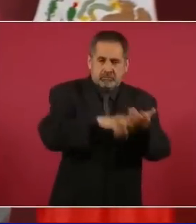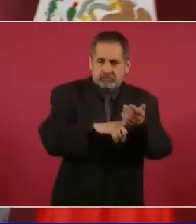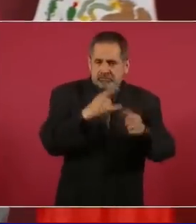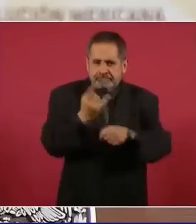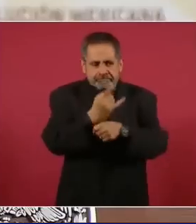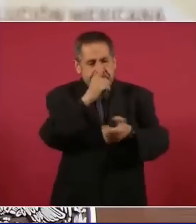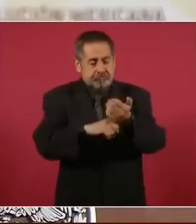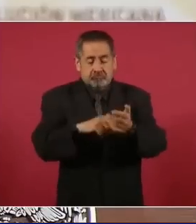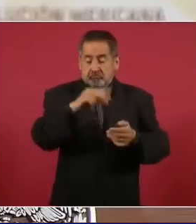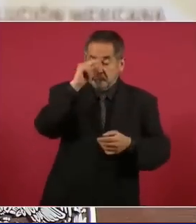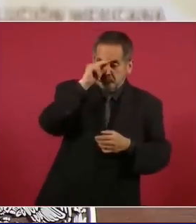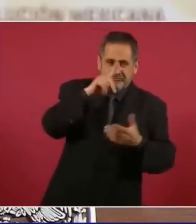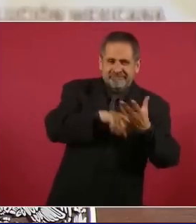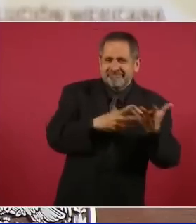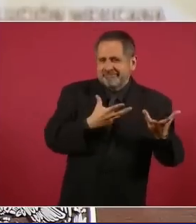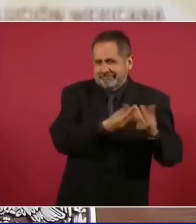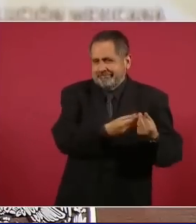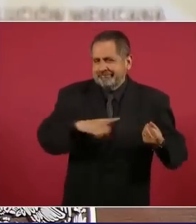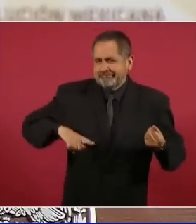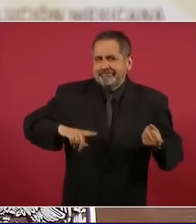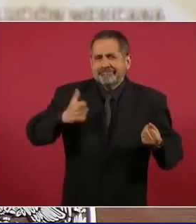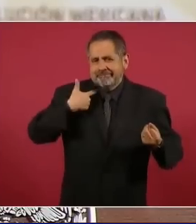intelectuales.